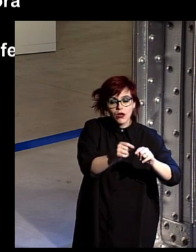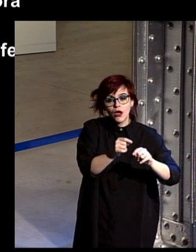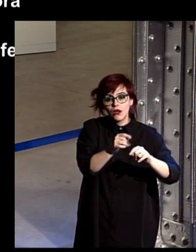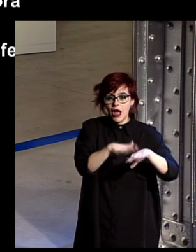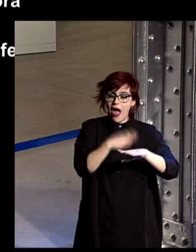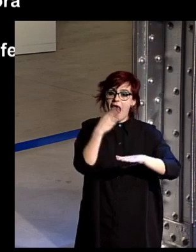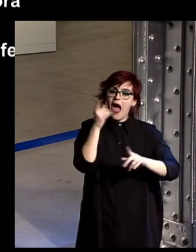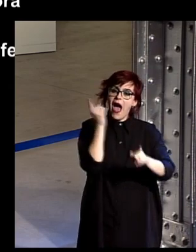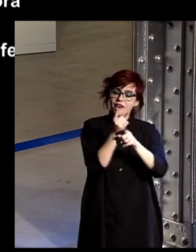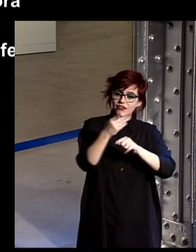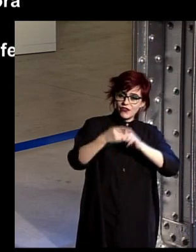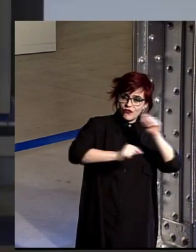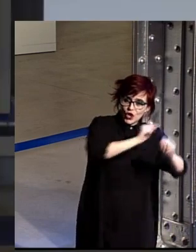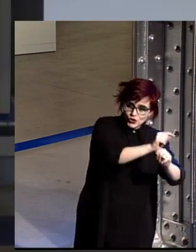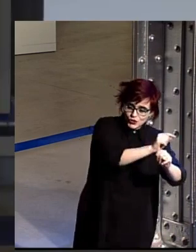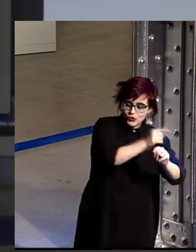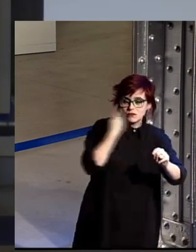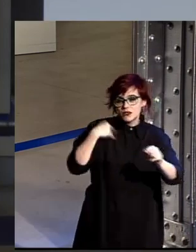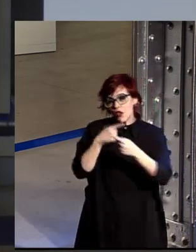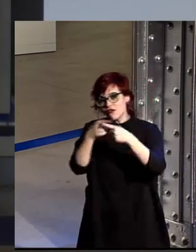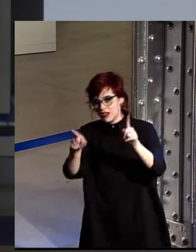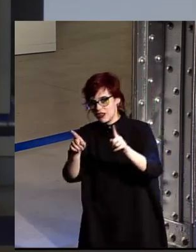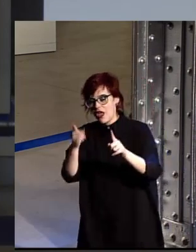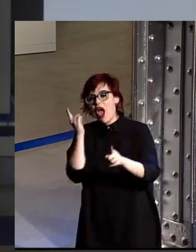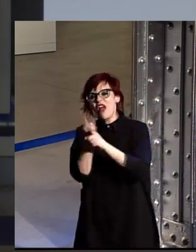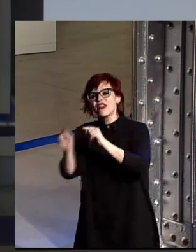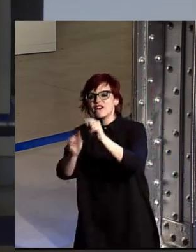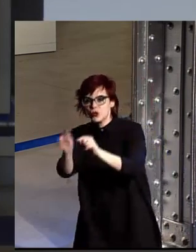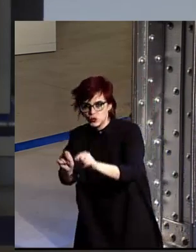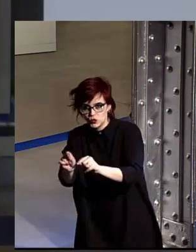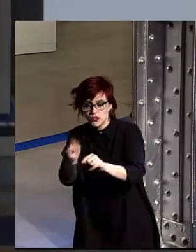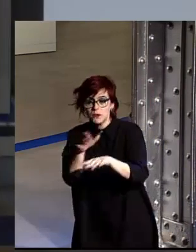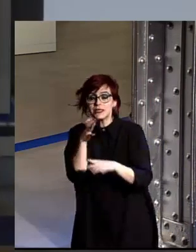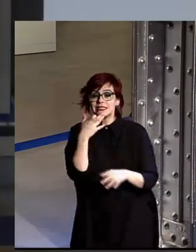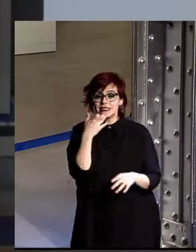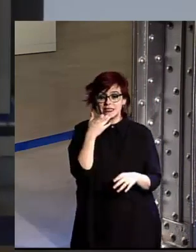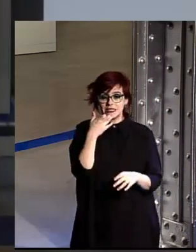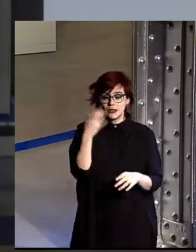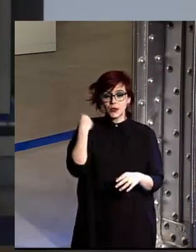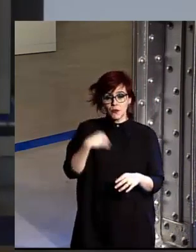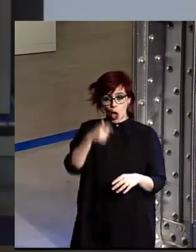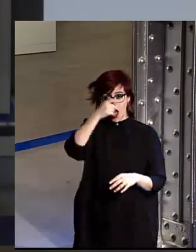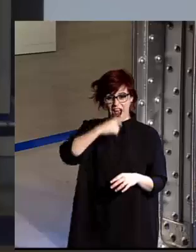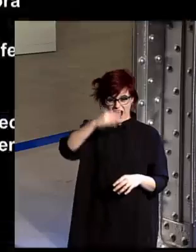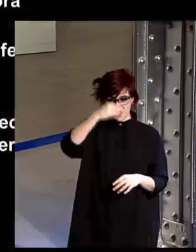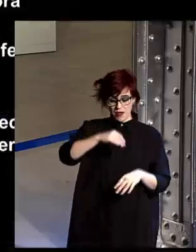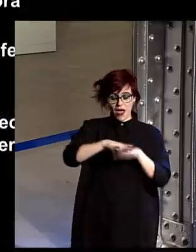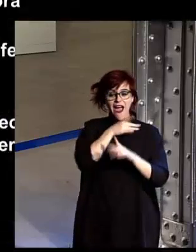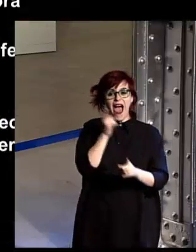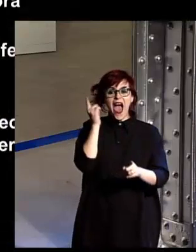los antibióticos funcionan contra las infecciones producidas por bacterias. No hay que tomar antibióticos cuando estamos infectados por el virus de la gripe, por